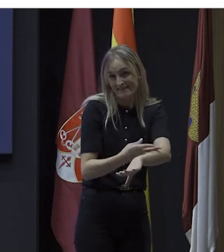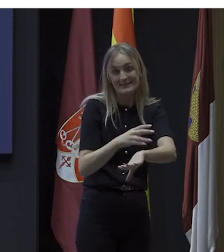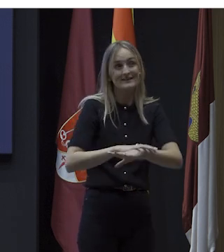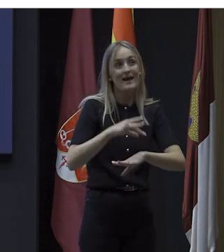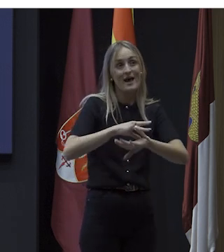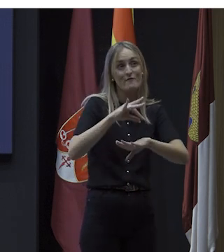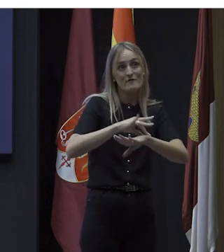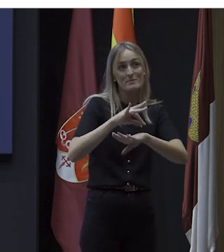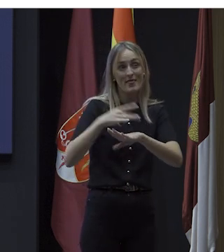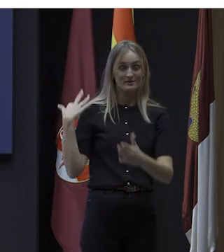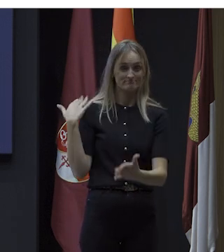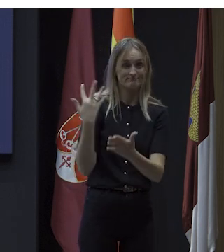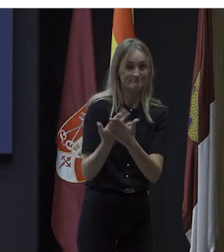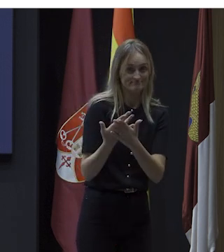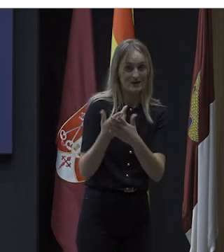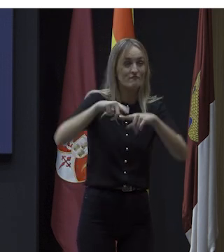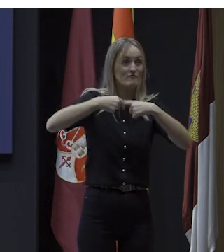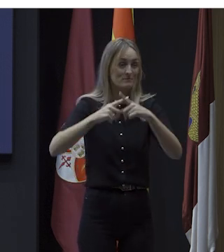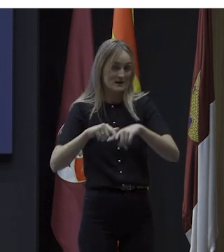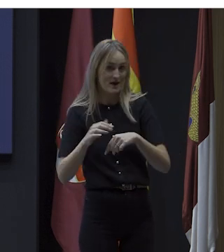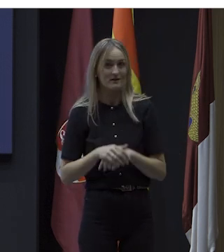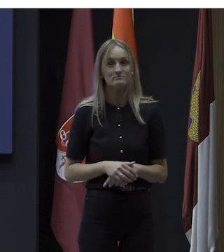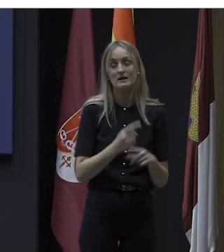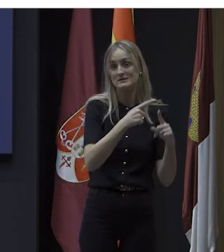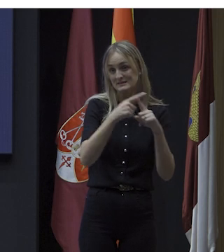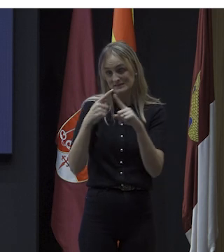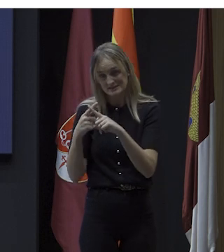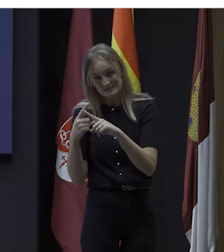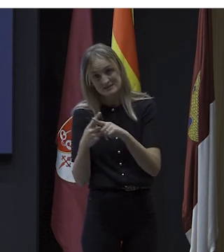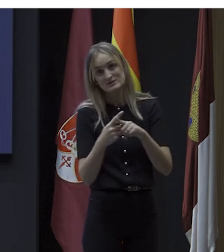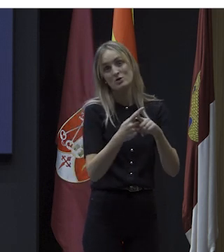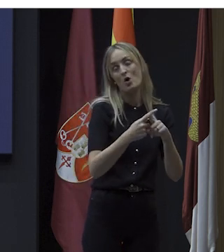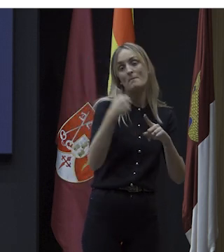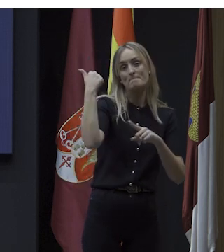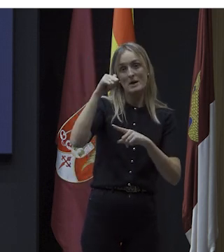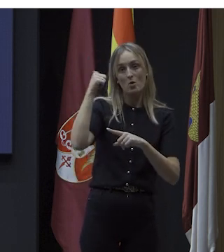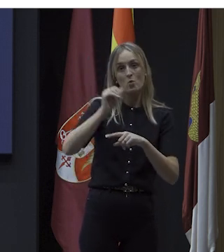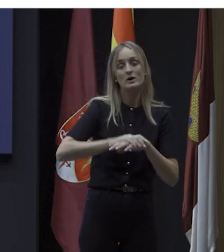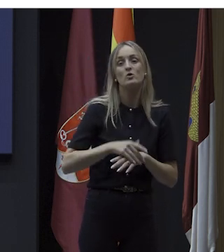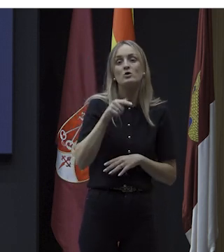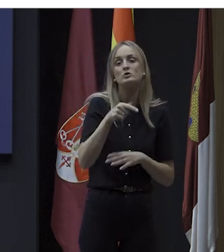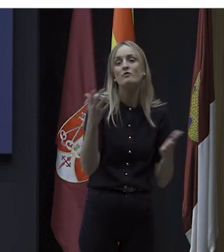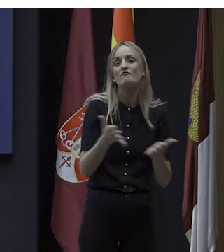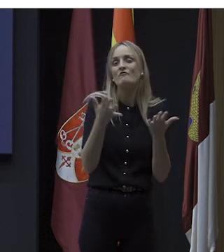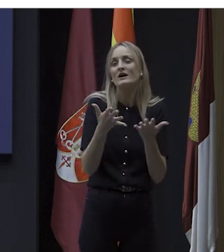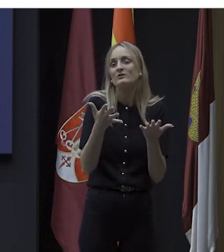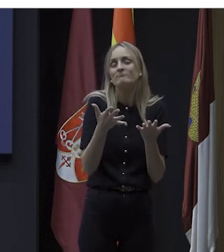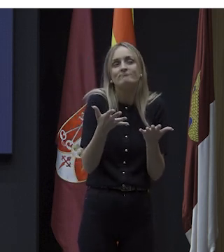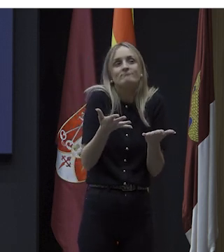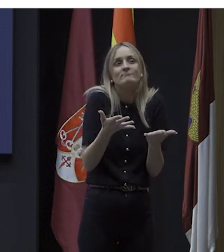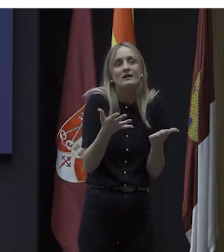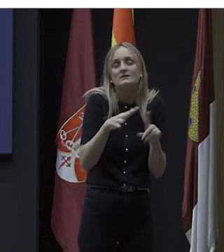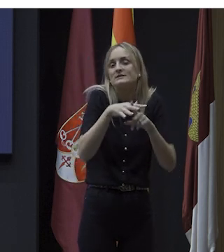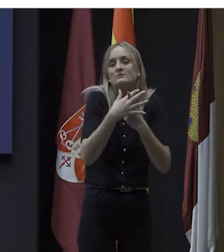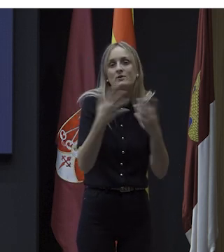coronaria, el sexo masculino, todo eso son factores de riesgo. ¿Qué es eso de un factor de riesgo? Porque ahora parece como que nos suena